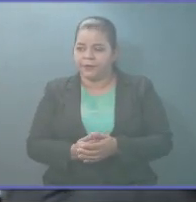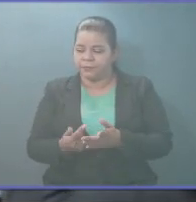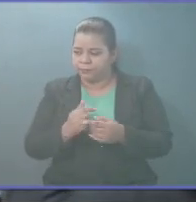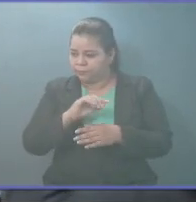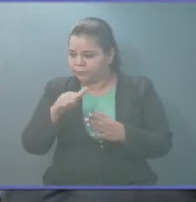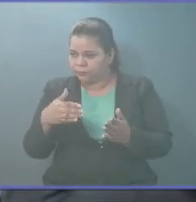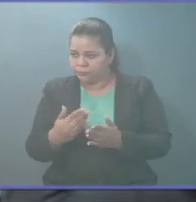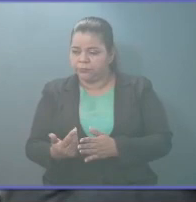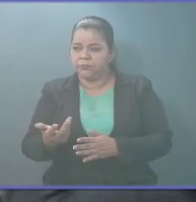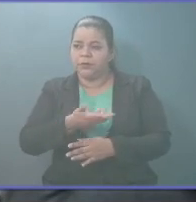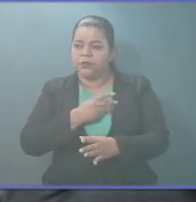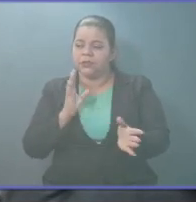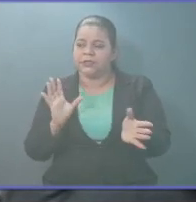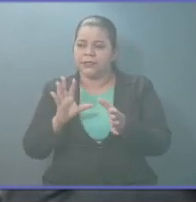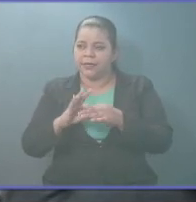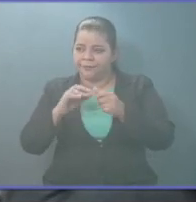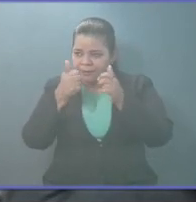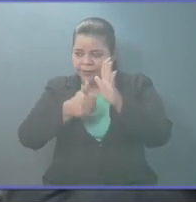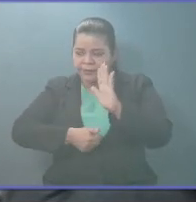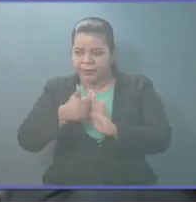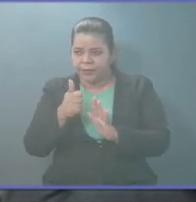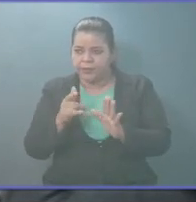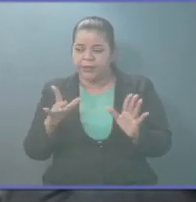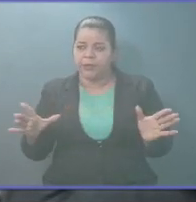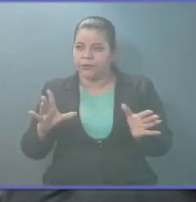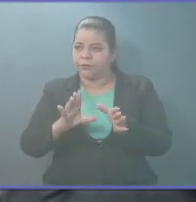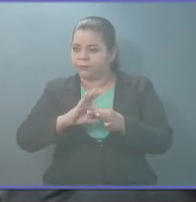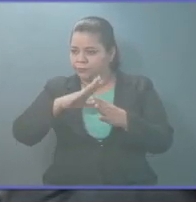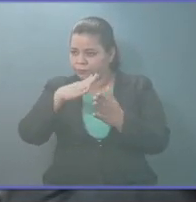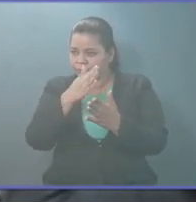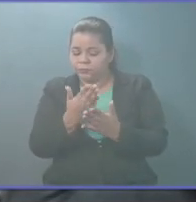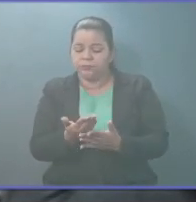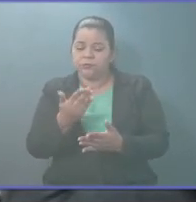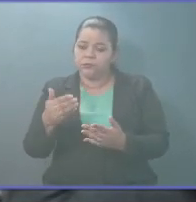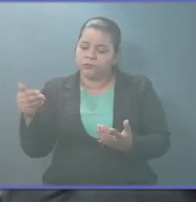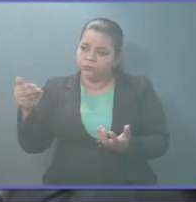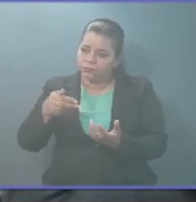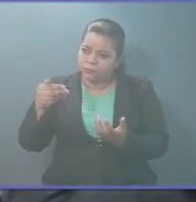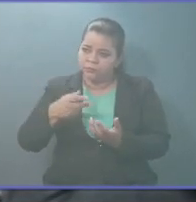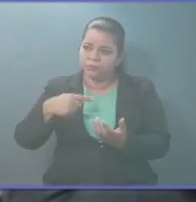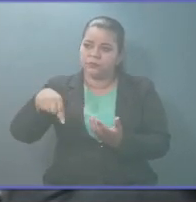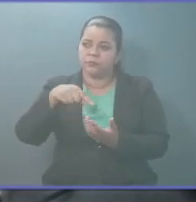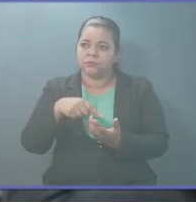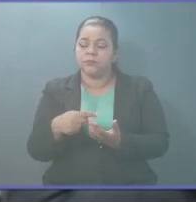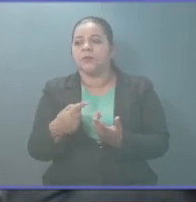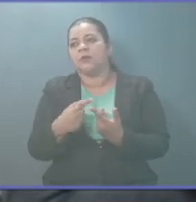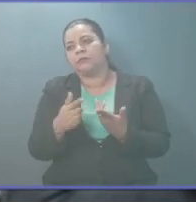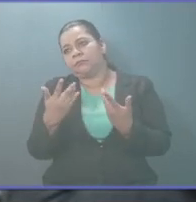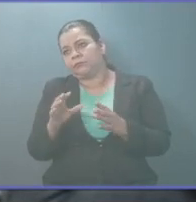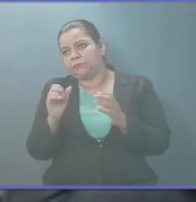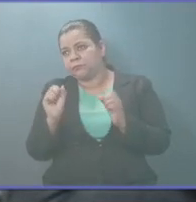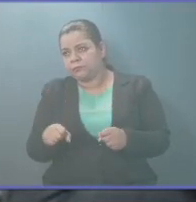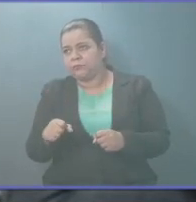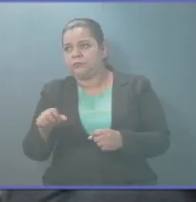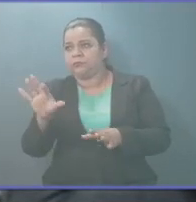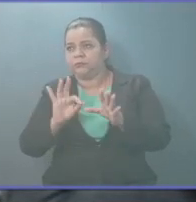más factible obtener nosotros capacitaciones, obtener beneficios,